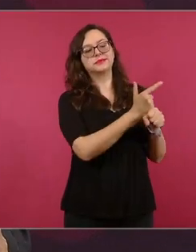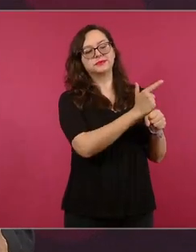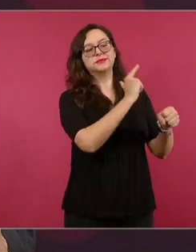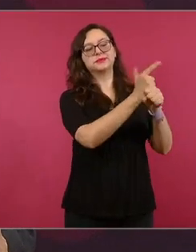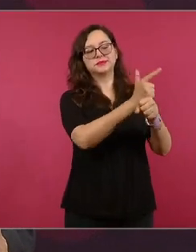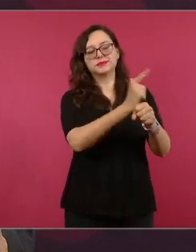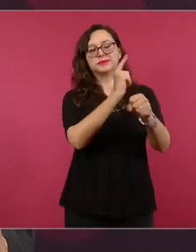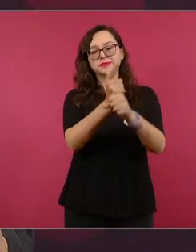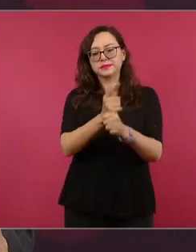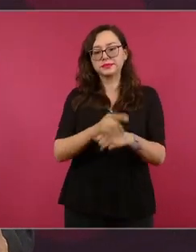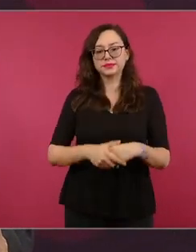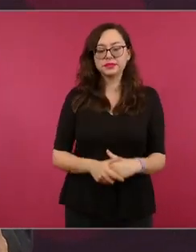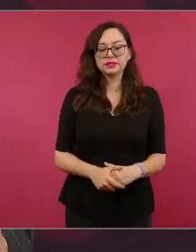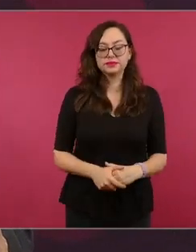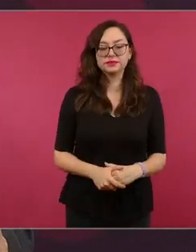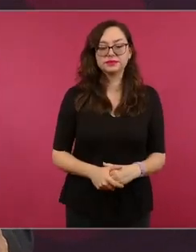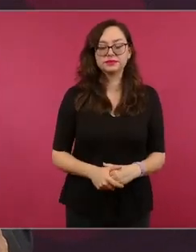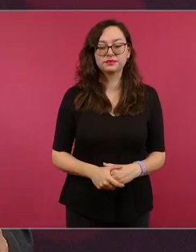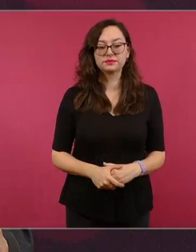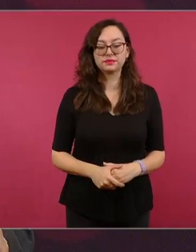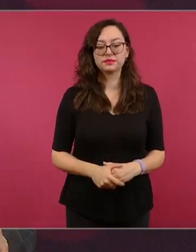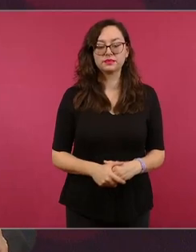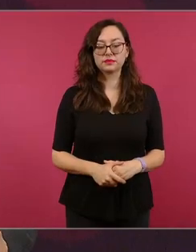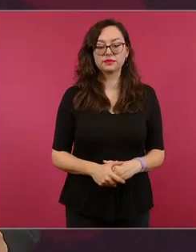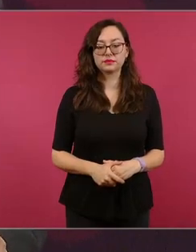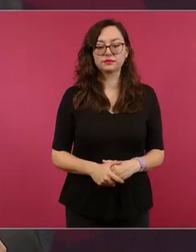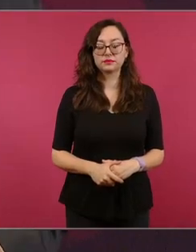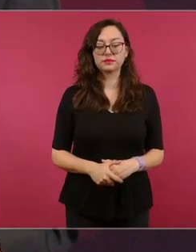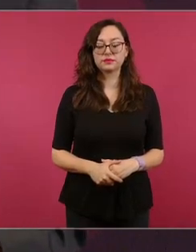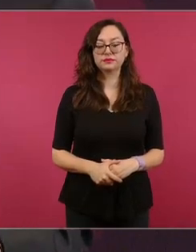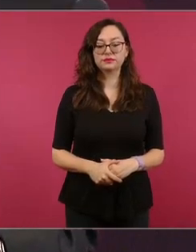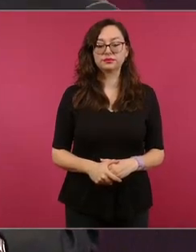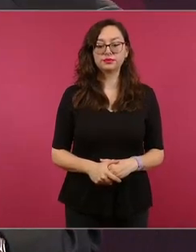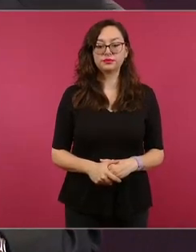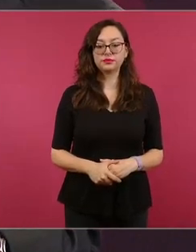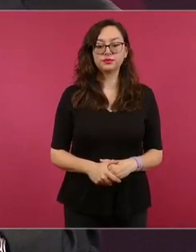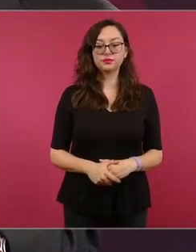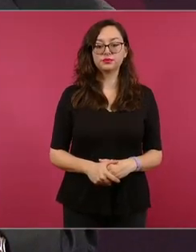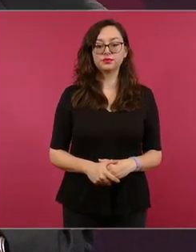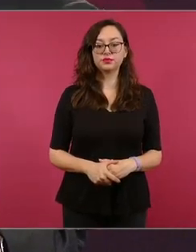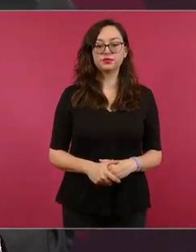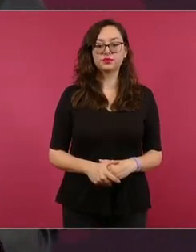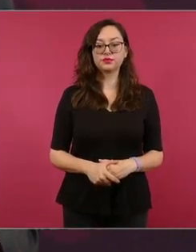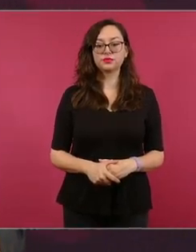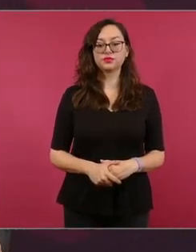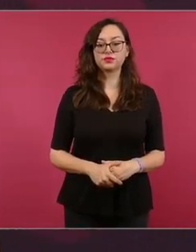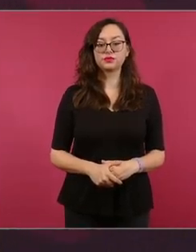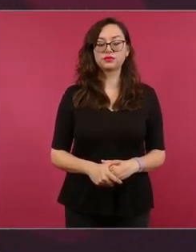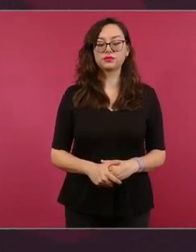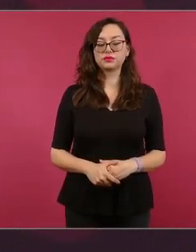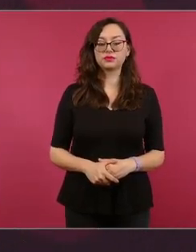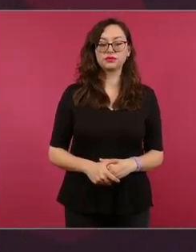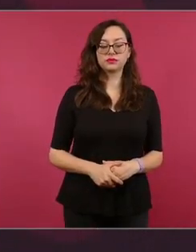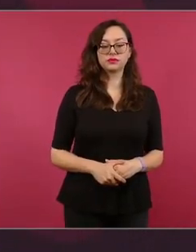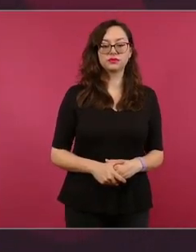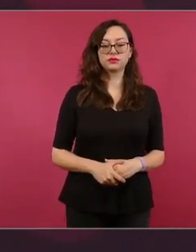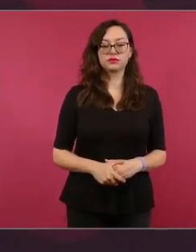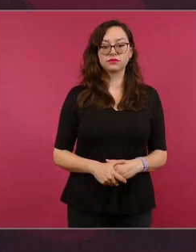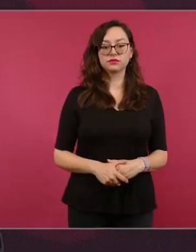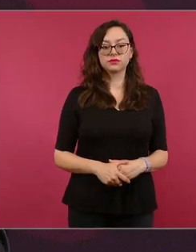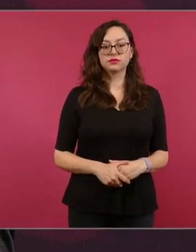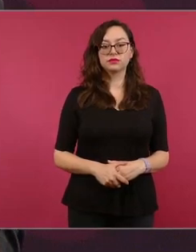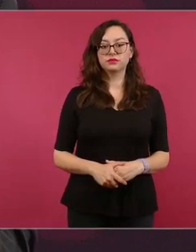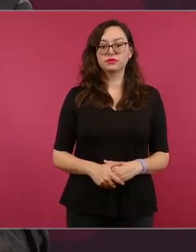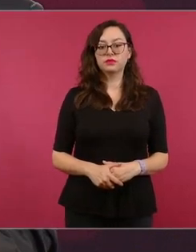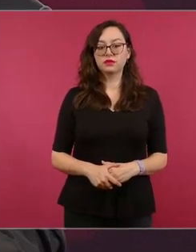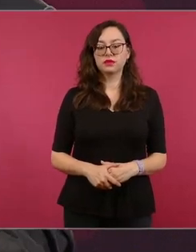como el que fue senador del Bloque Conservador y